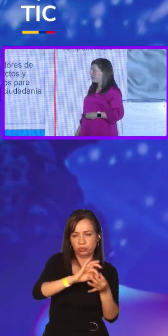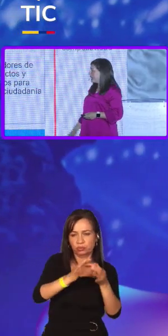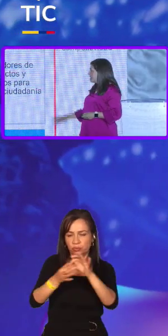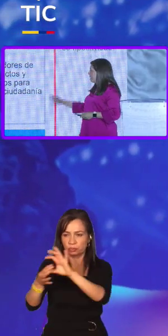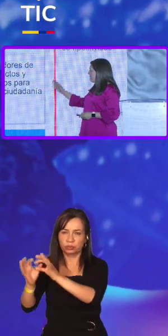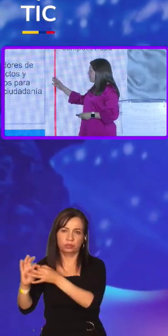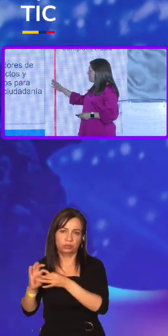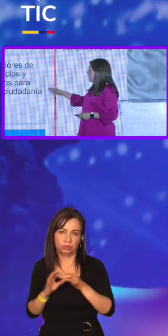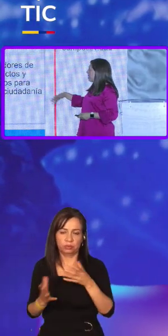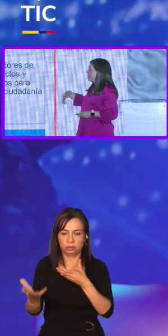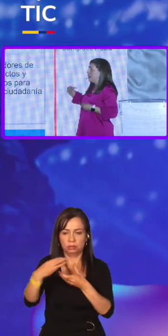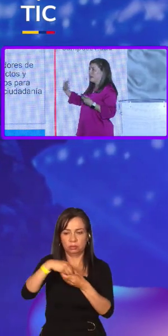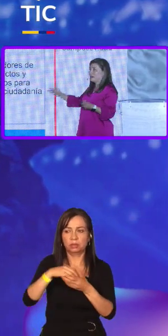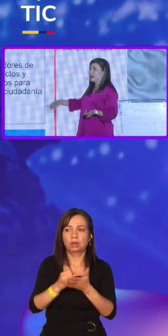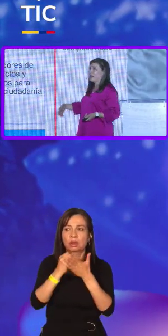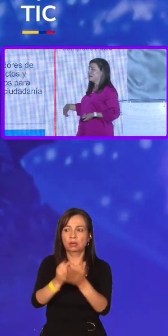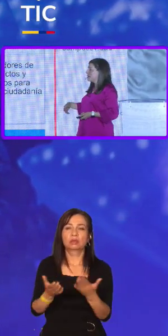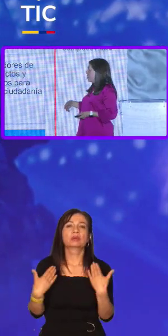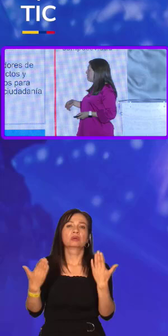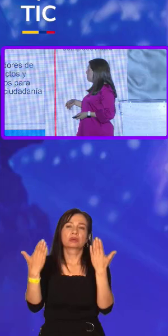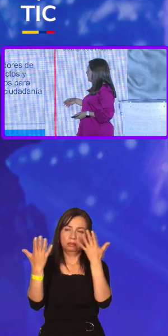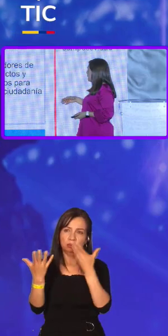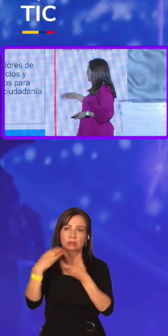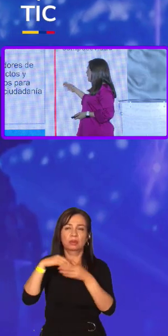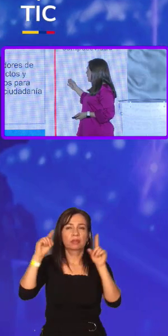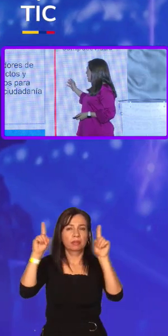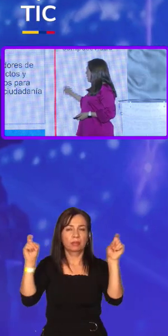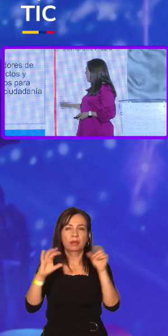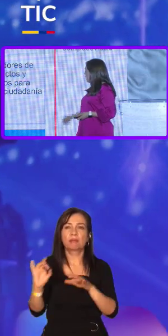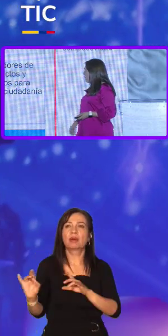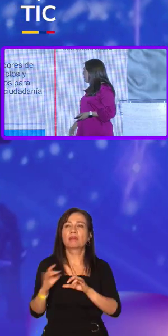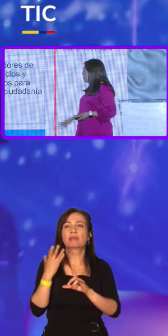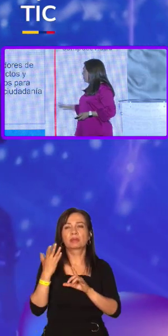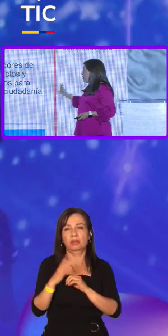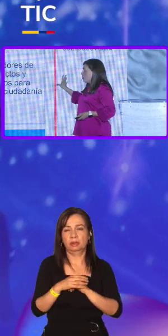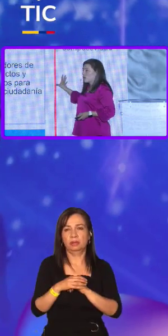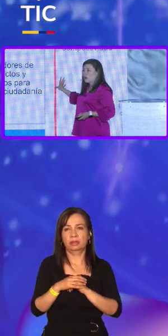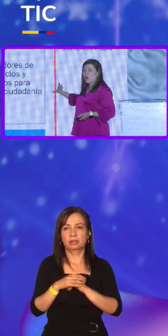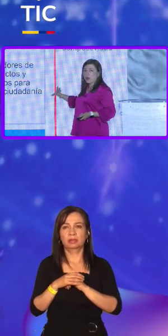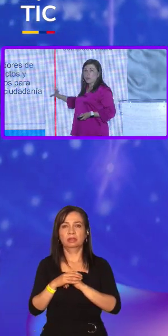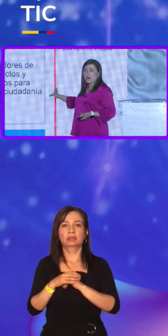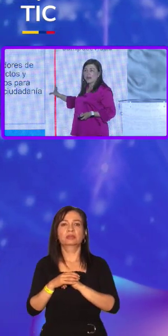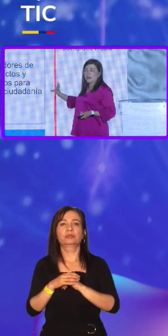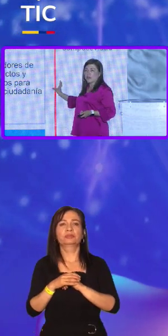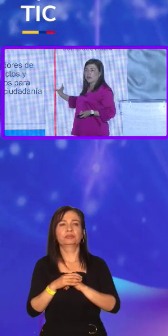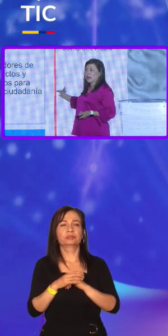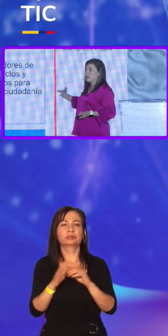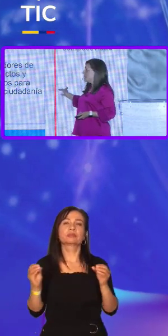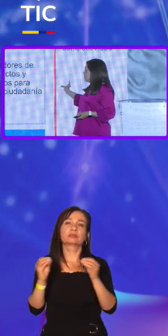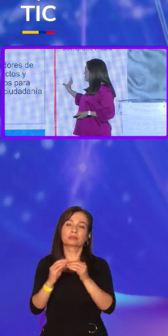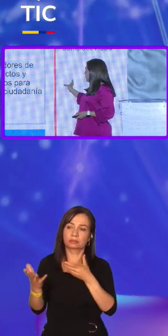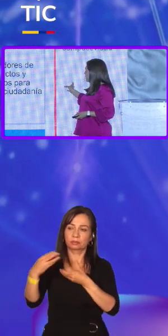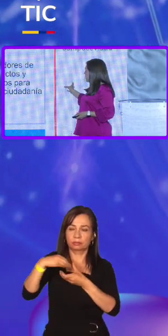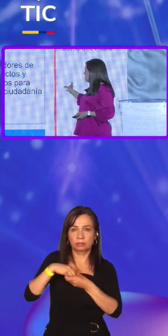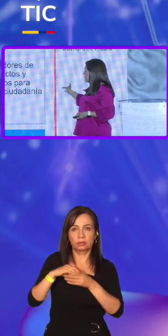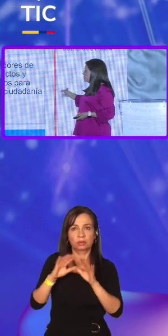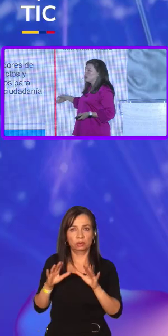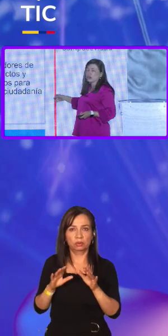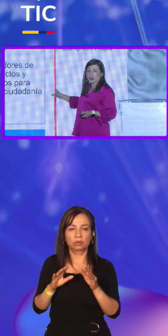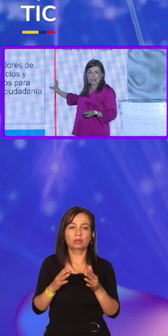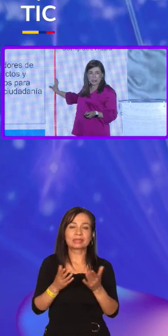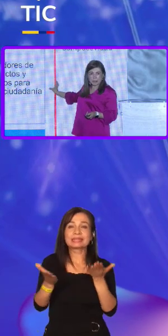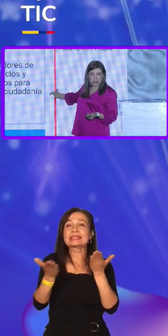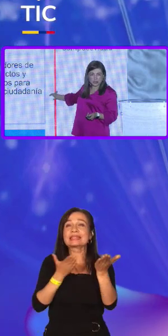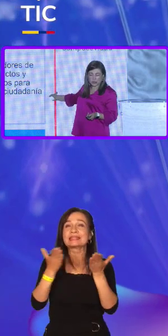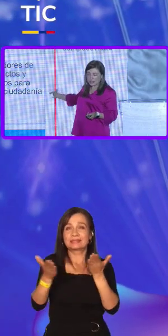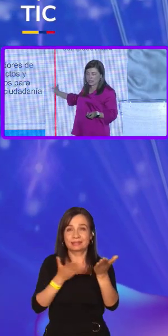de valor, ¿verdad?, para que se vea beneficiada y entre en este tema digital? Y cómo involucramos a los